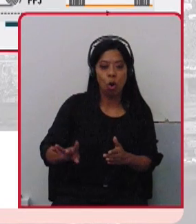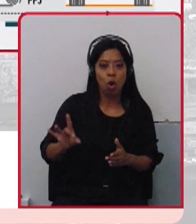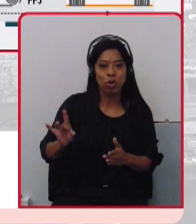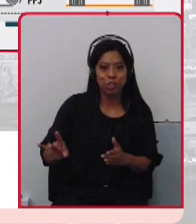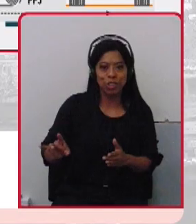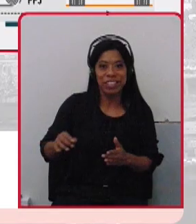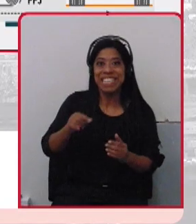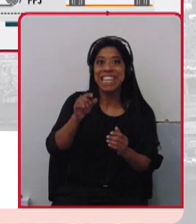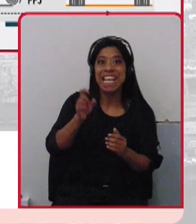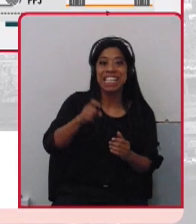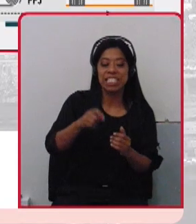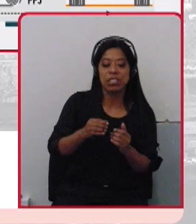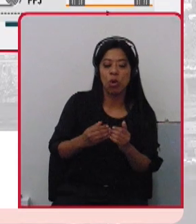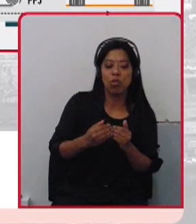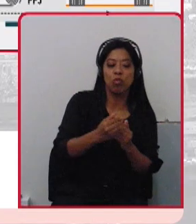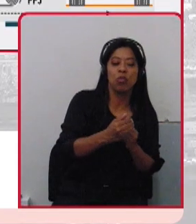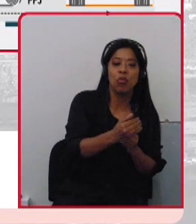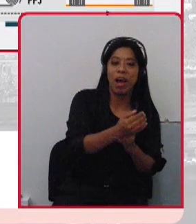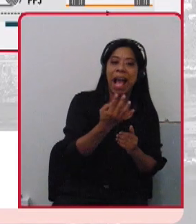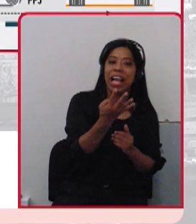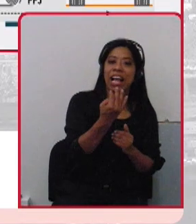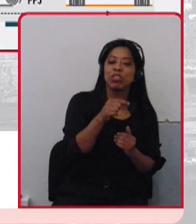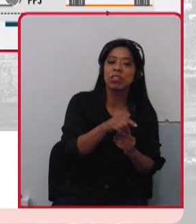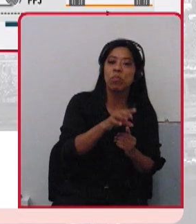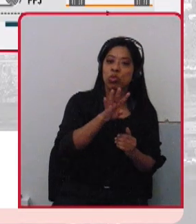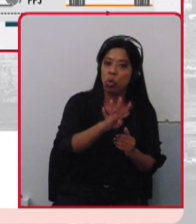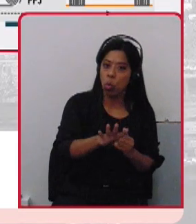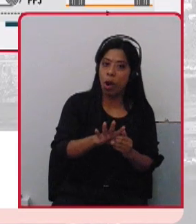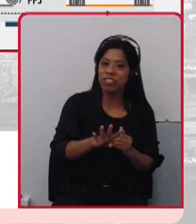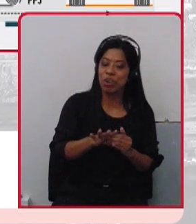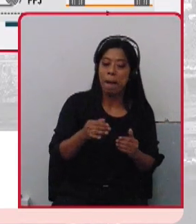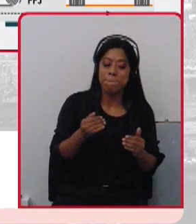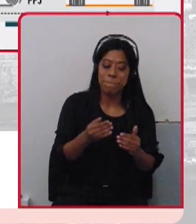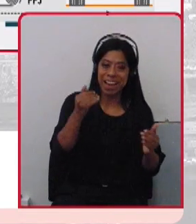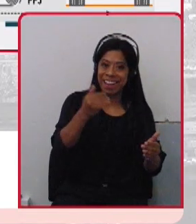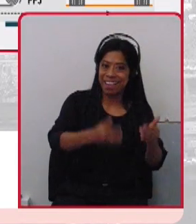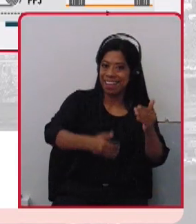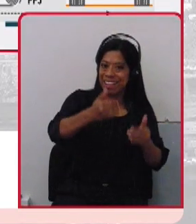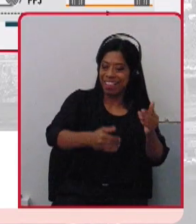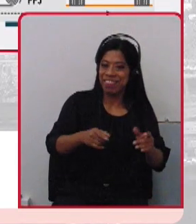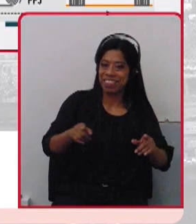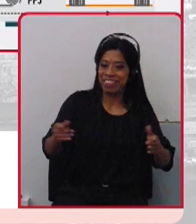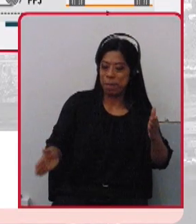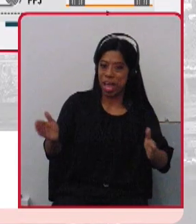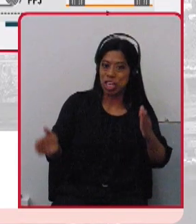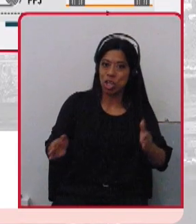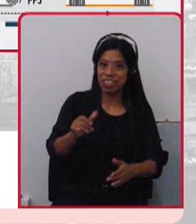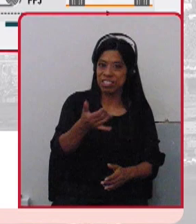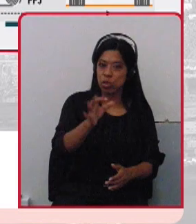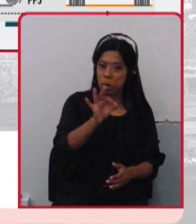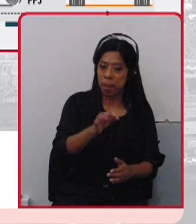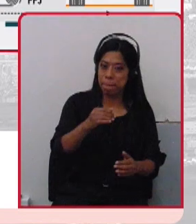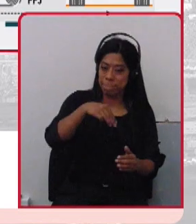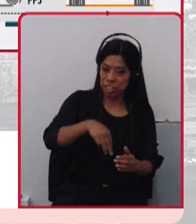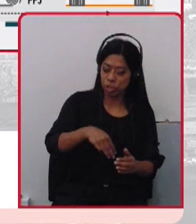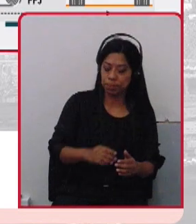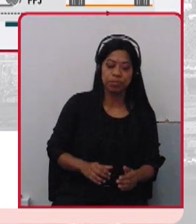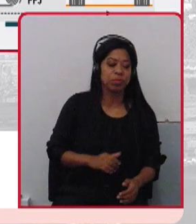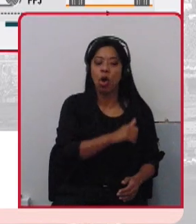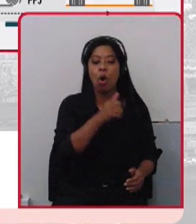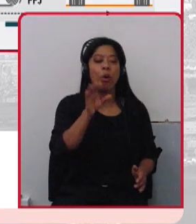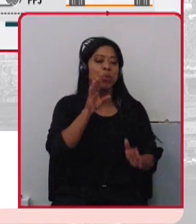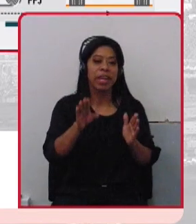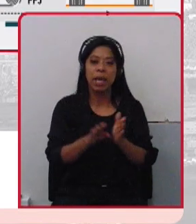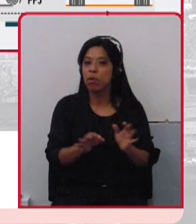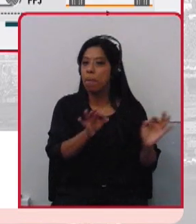necesitas desplazarse 14.4 metros para llegar a los 19 metros. Otro ejemplo, la